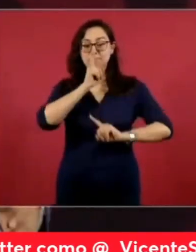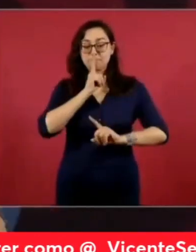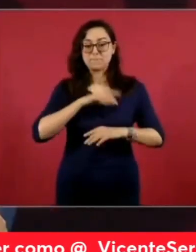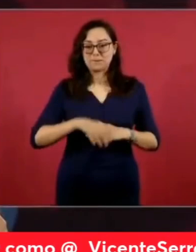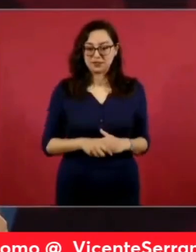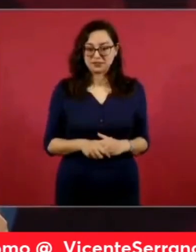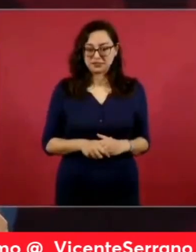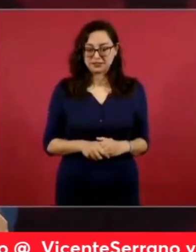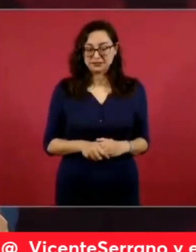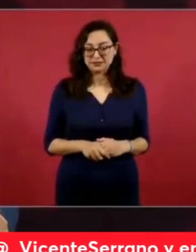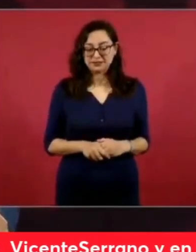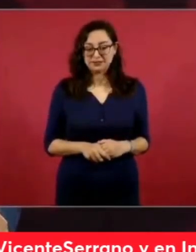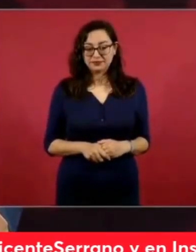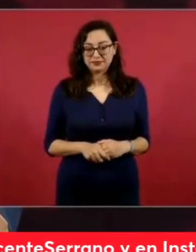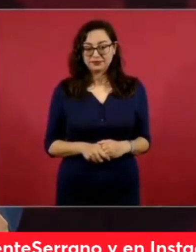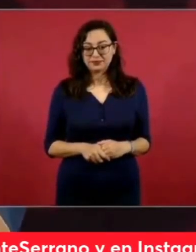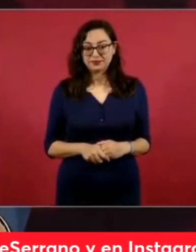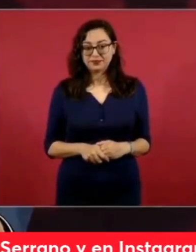Y luego,